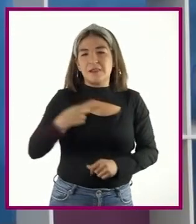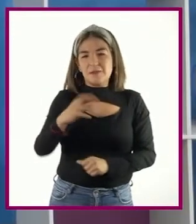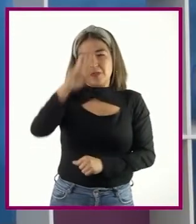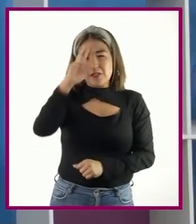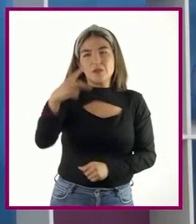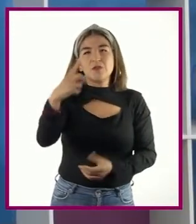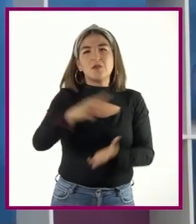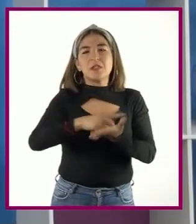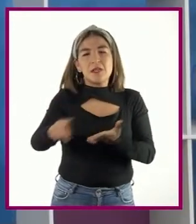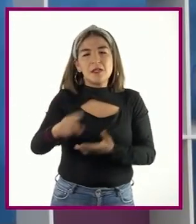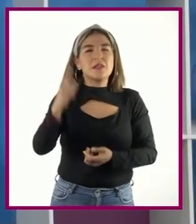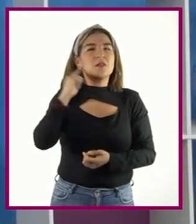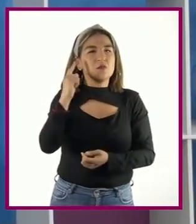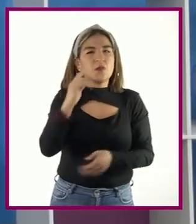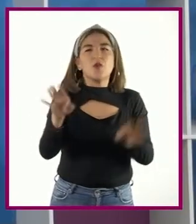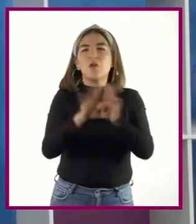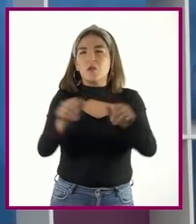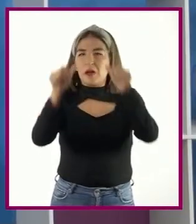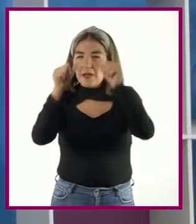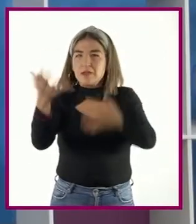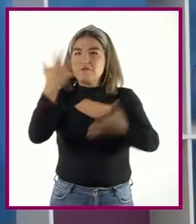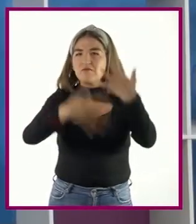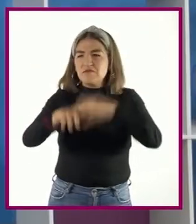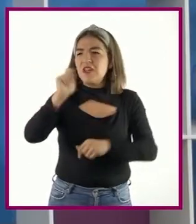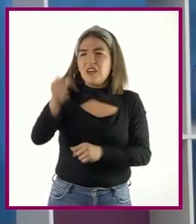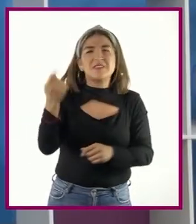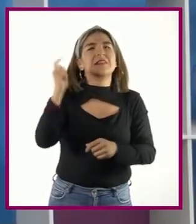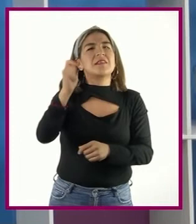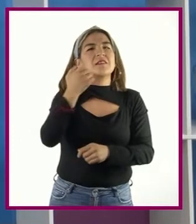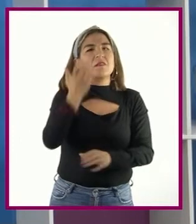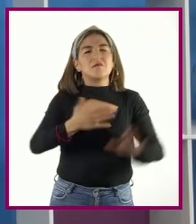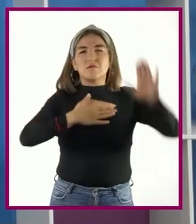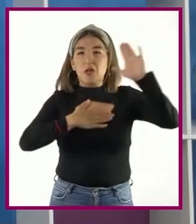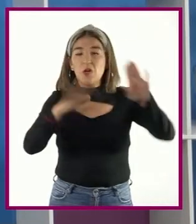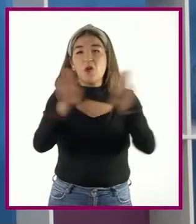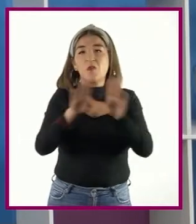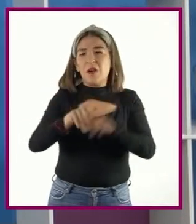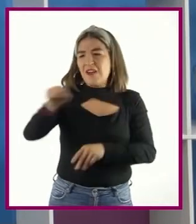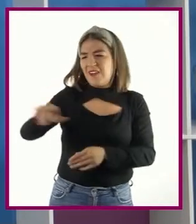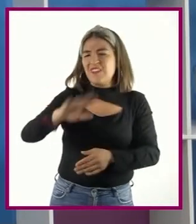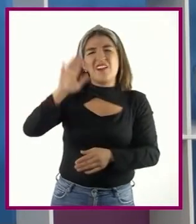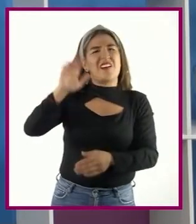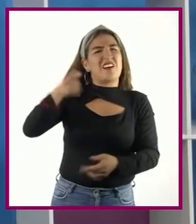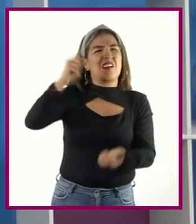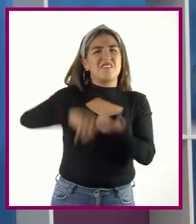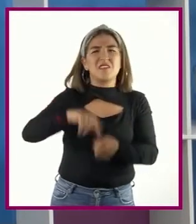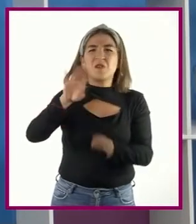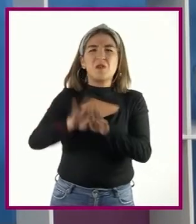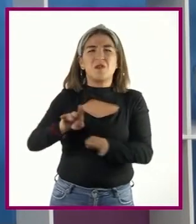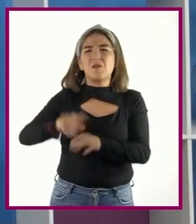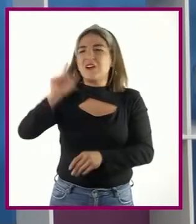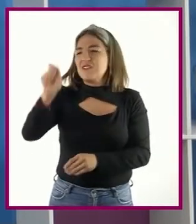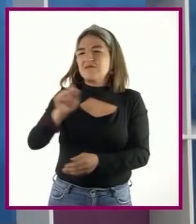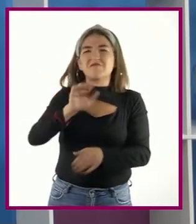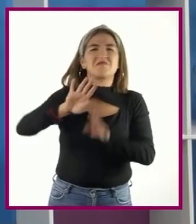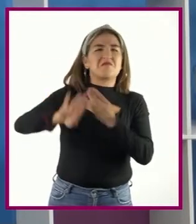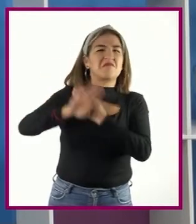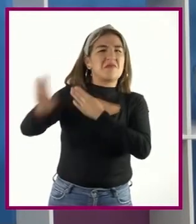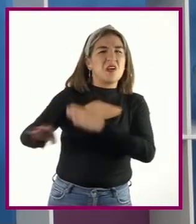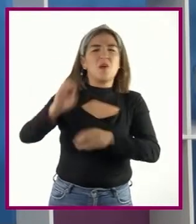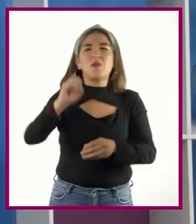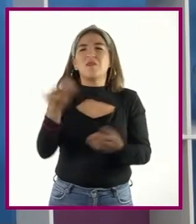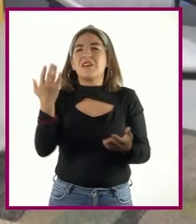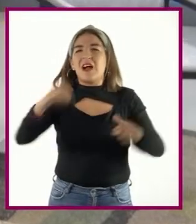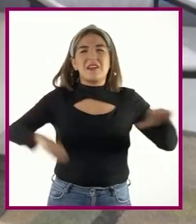su derecho a ser escuchadas y escuchados, y por ningún motivo debe criminalizarse o reprimirse o estigmatizarse